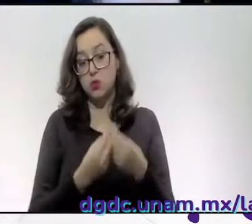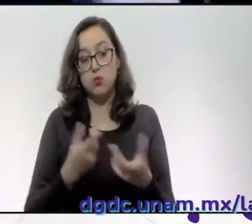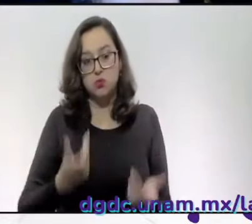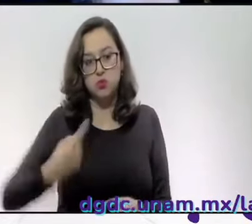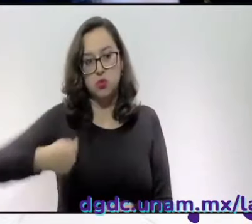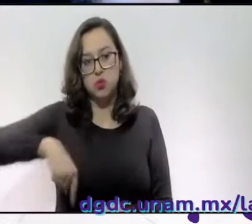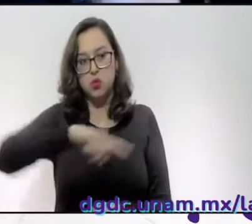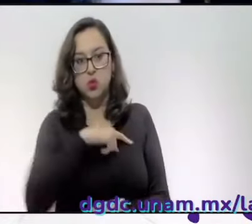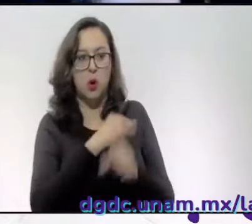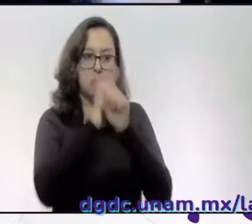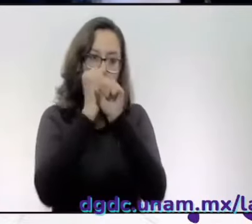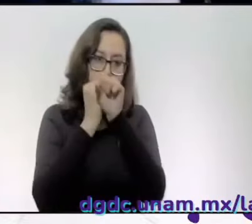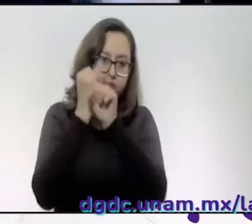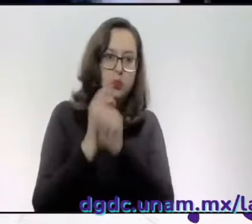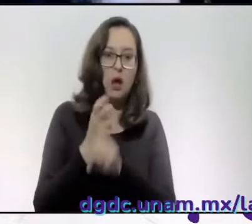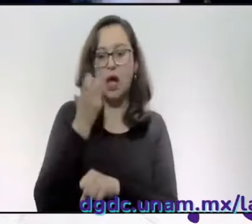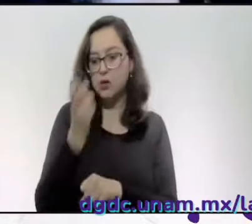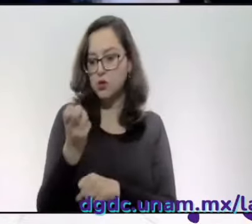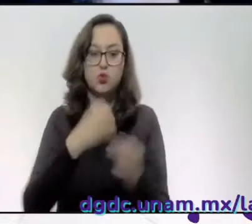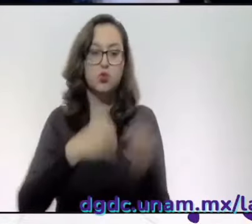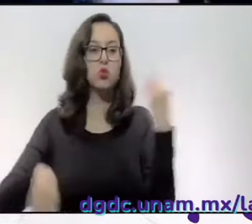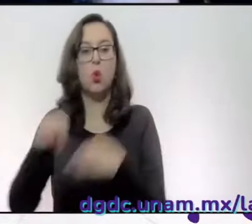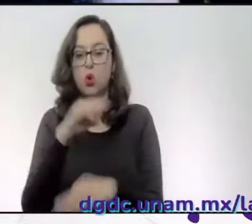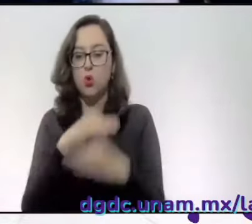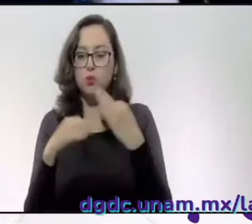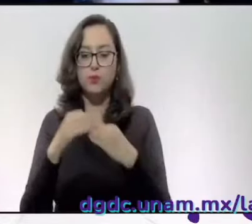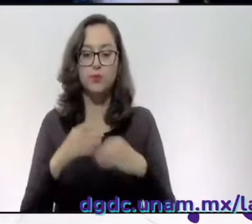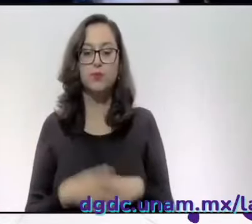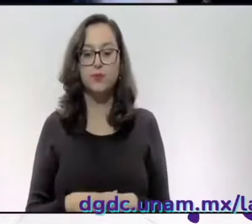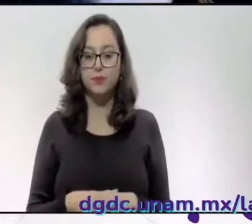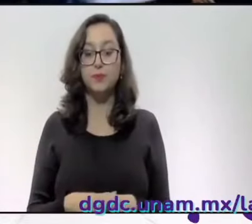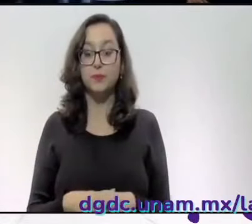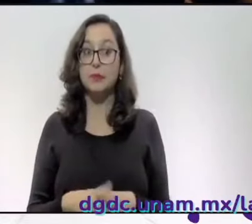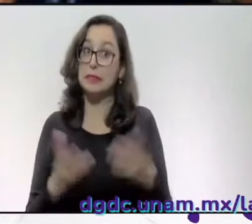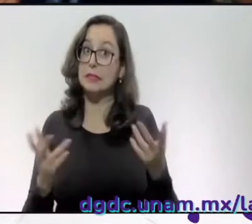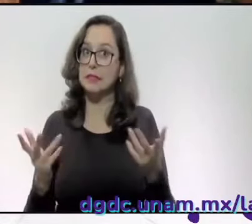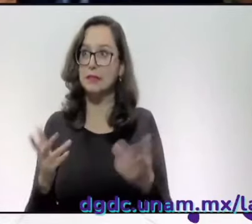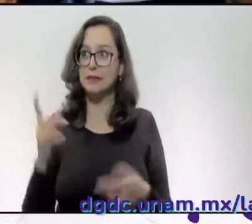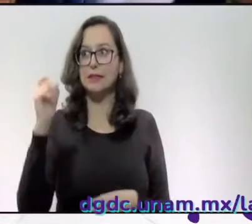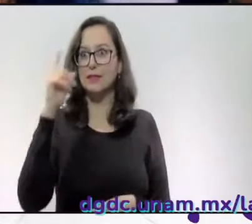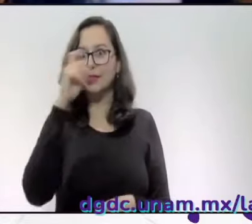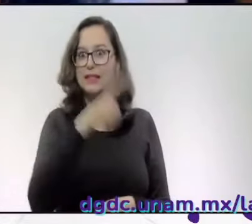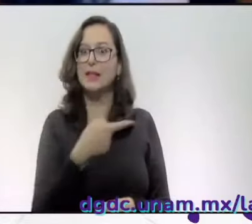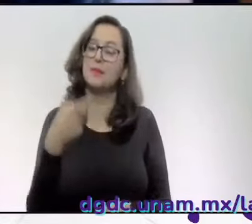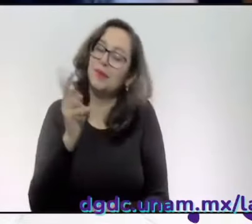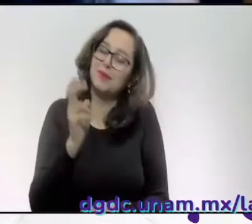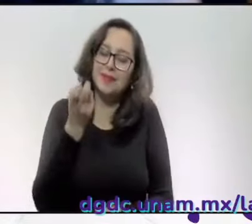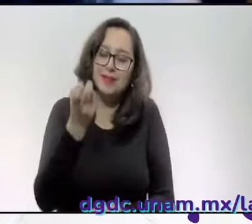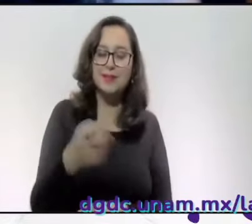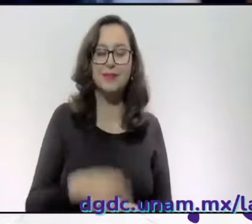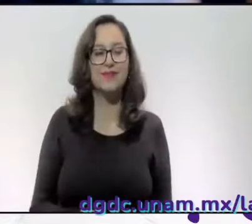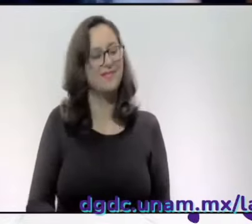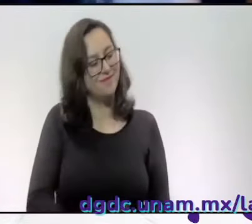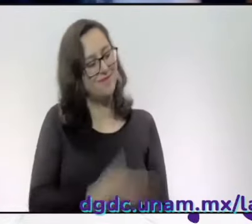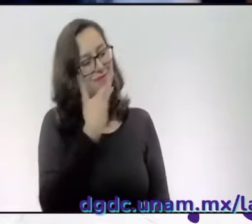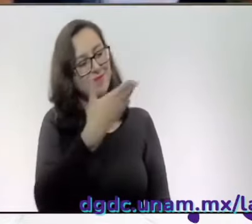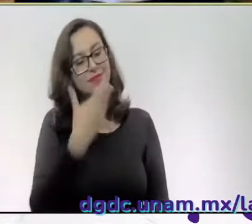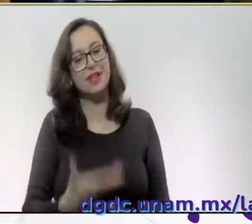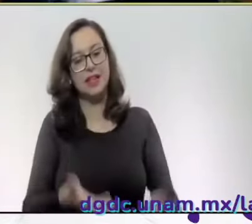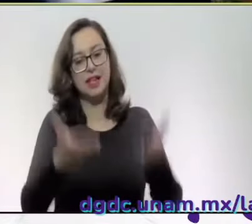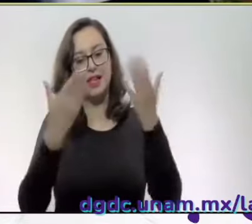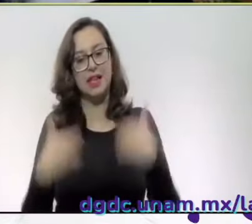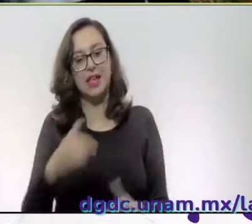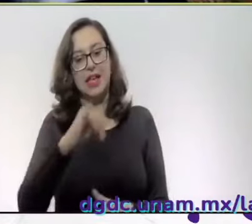poco eso, ¿no? Todo lo que hay. Es un poco vicioso, pero... Súper. Javier... No